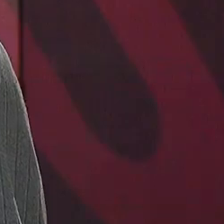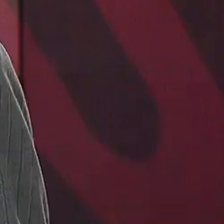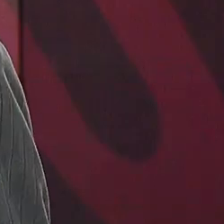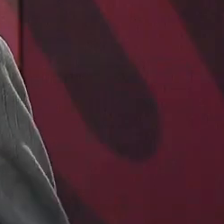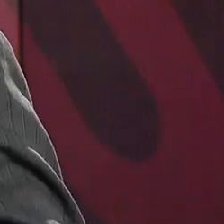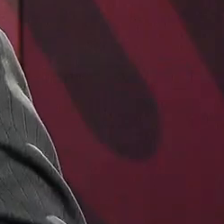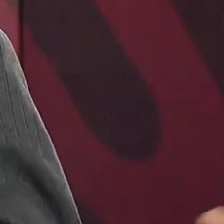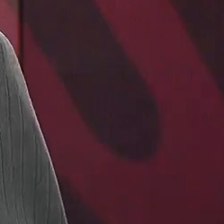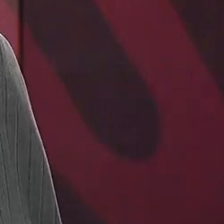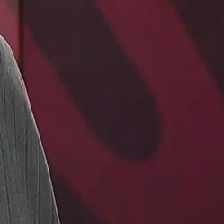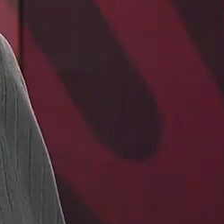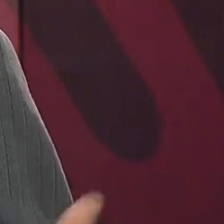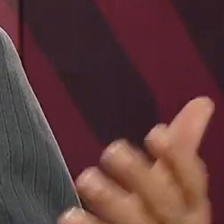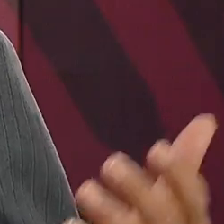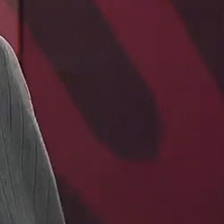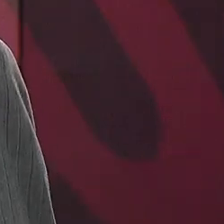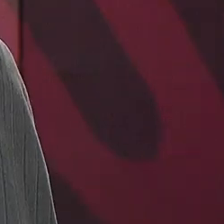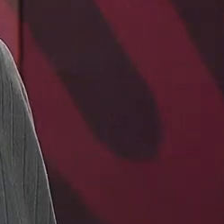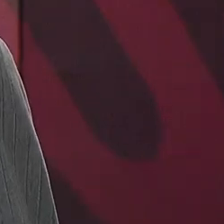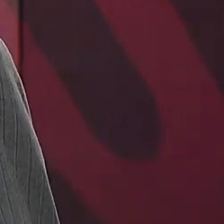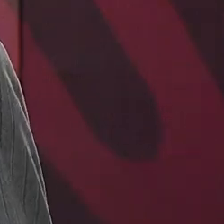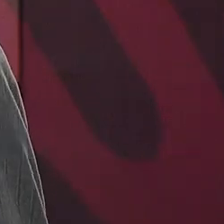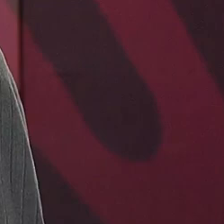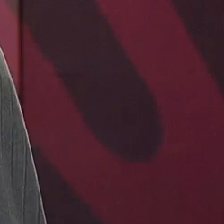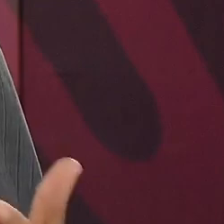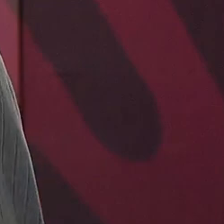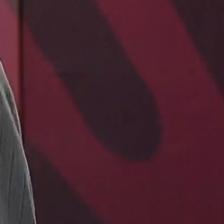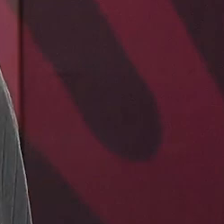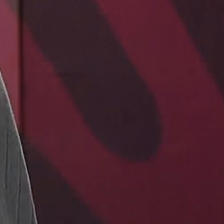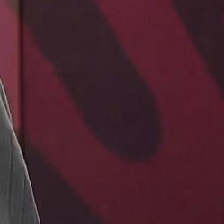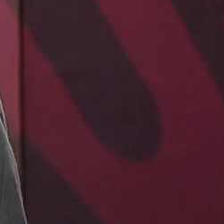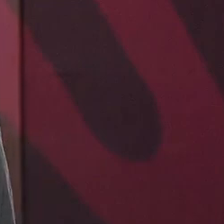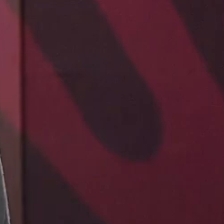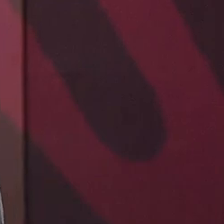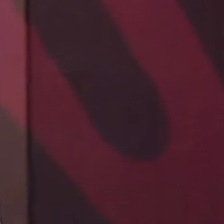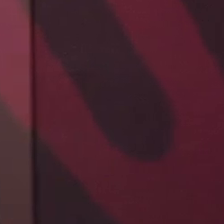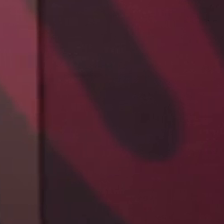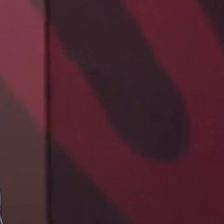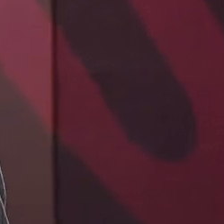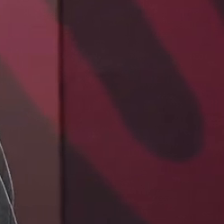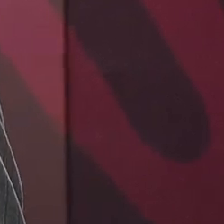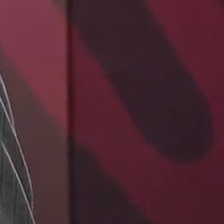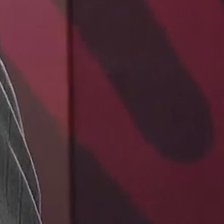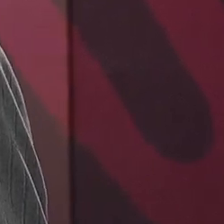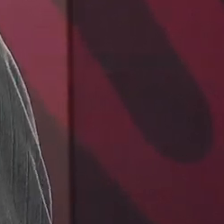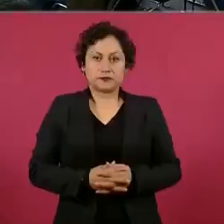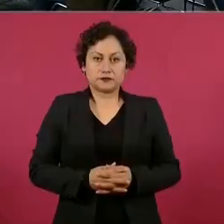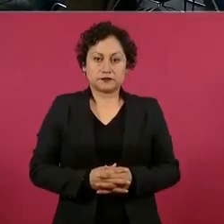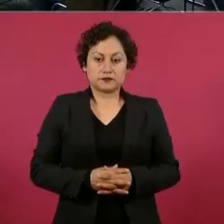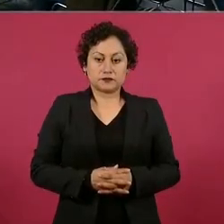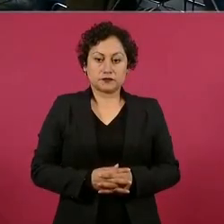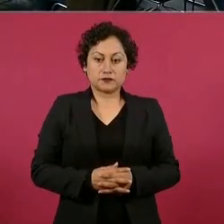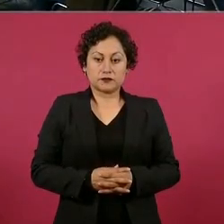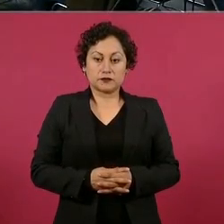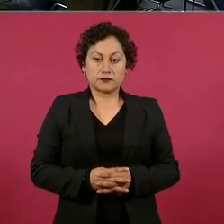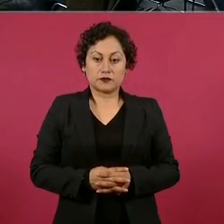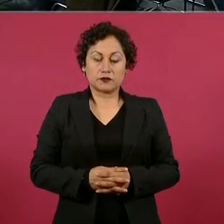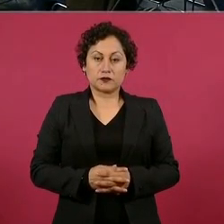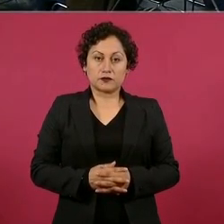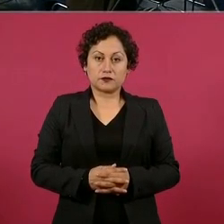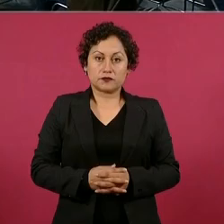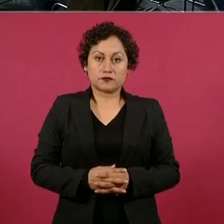que traemos derrumbes constantes por lo inestable del suelo, y ya se optó por un túnel,